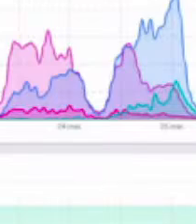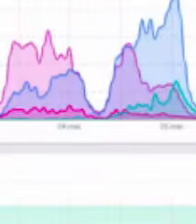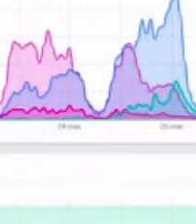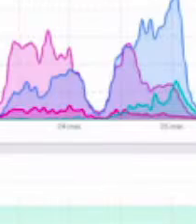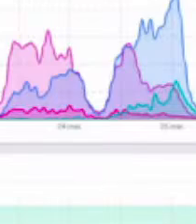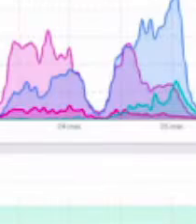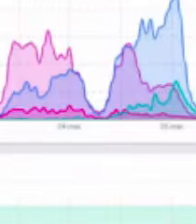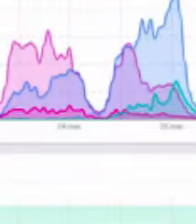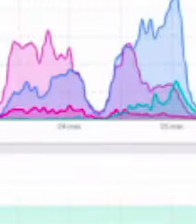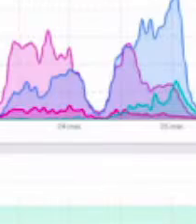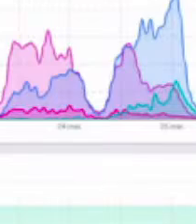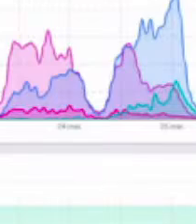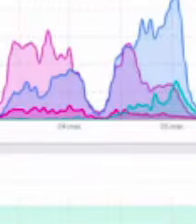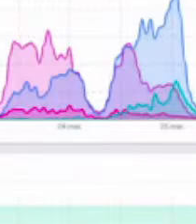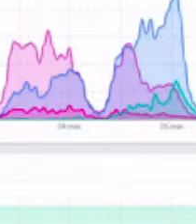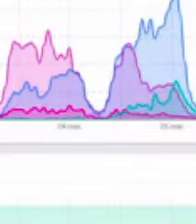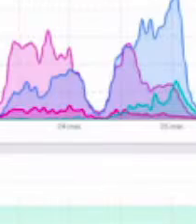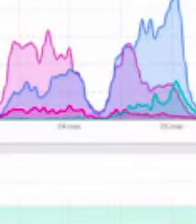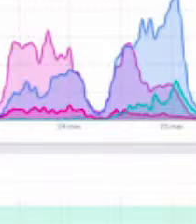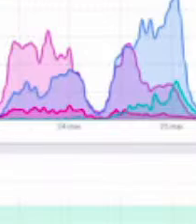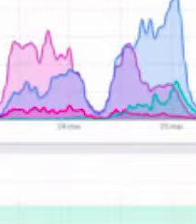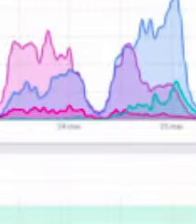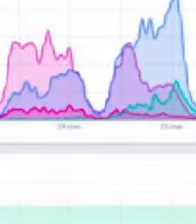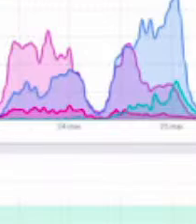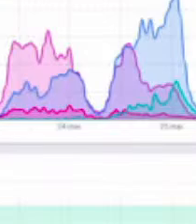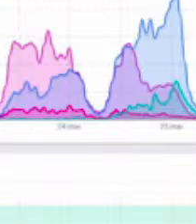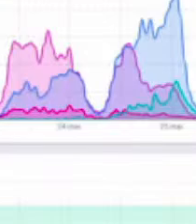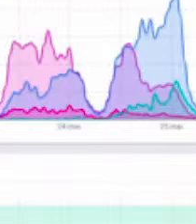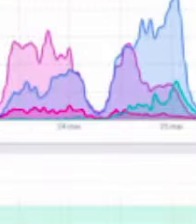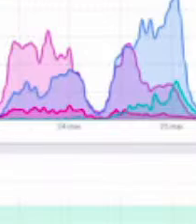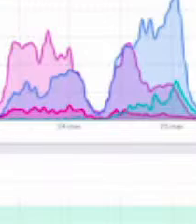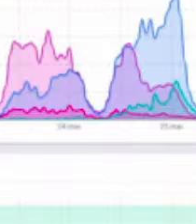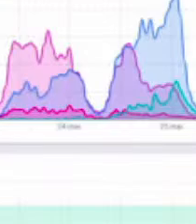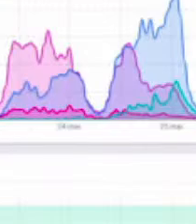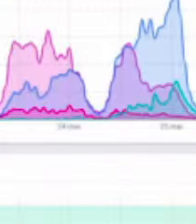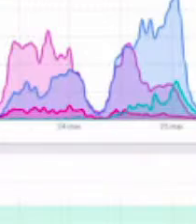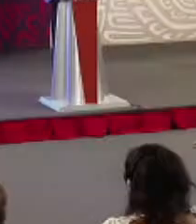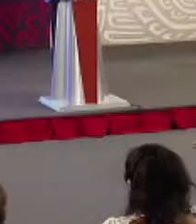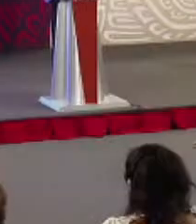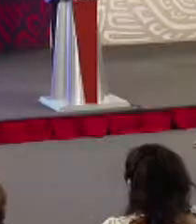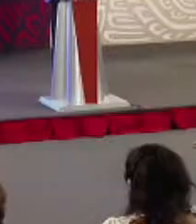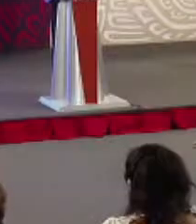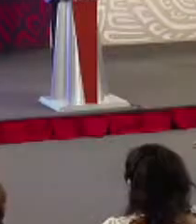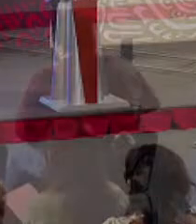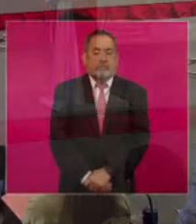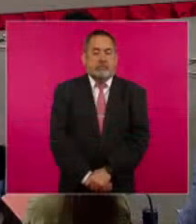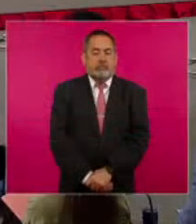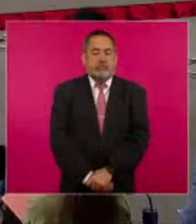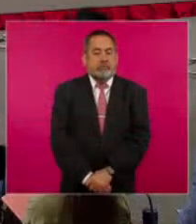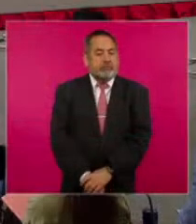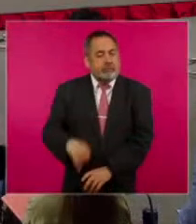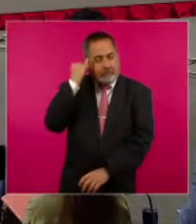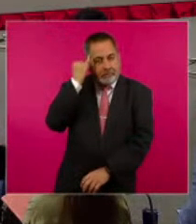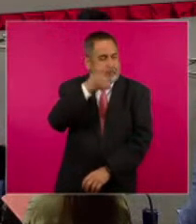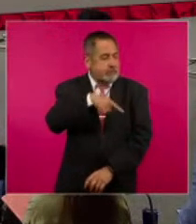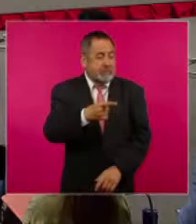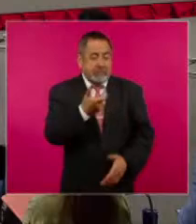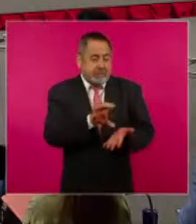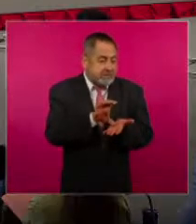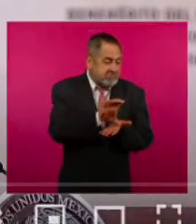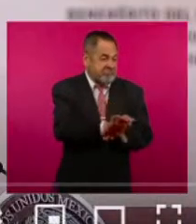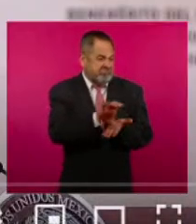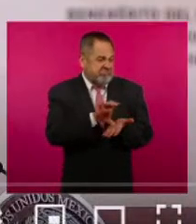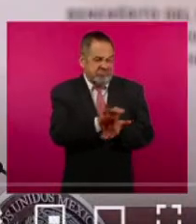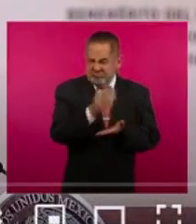bien otra etiqueta, narcopresidente AMLO, con otro número. Imagínense la cantidad de dinero invertido que está aquí.